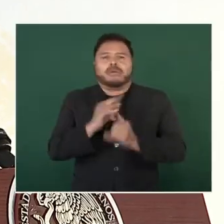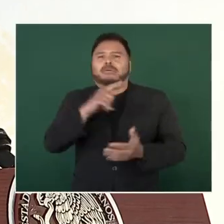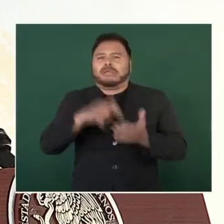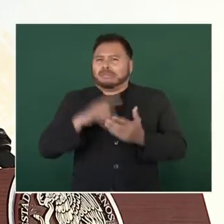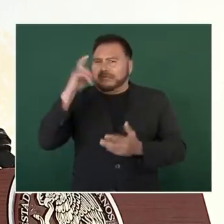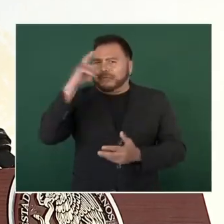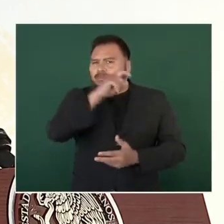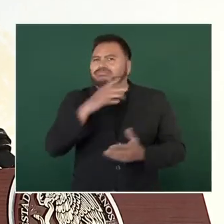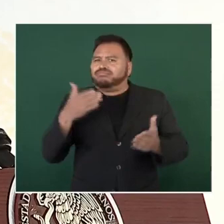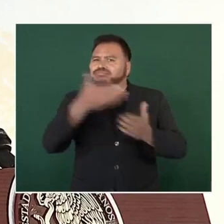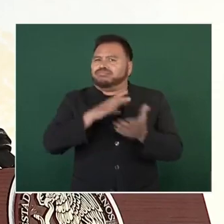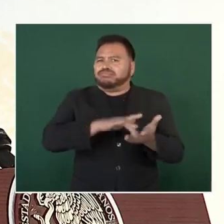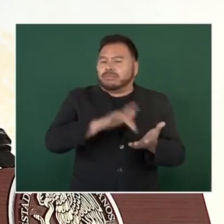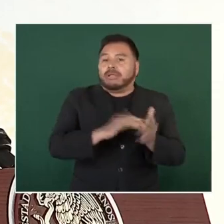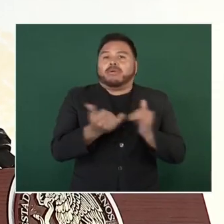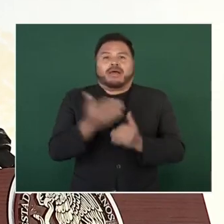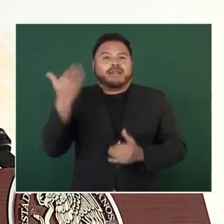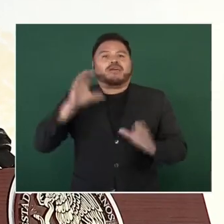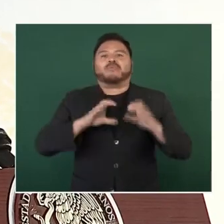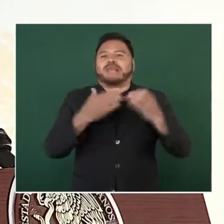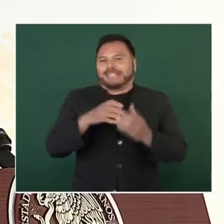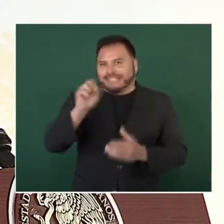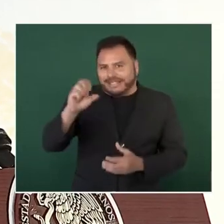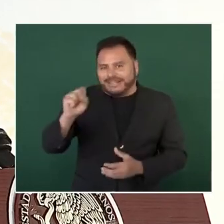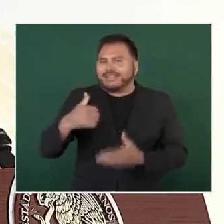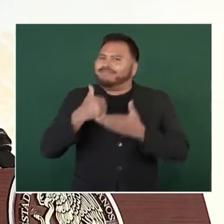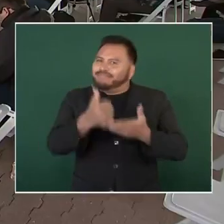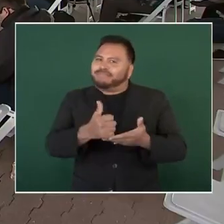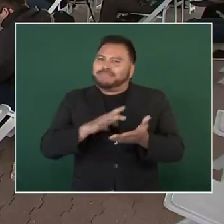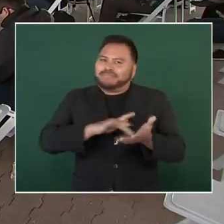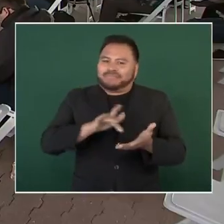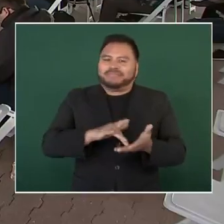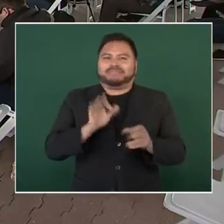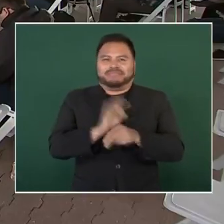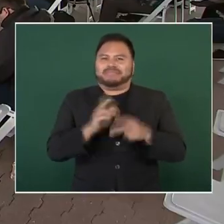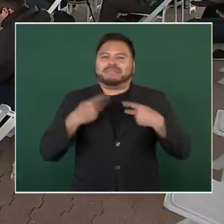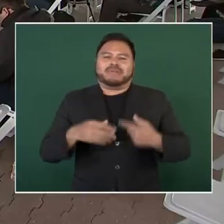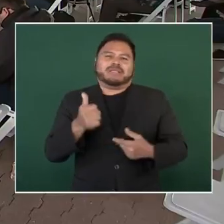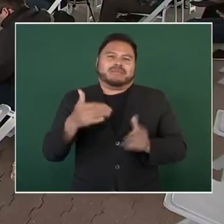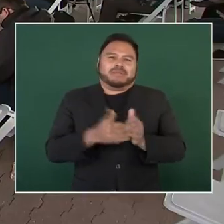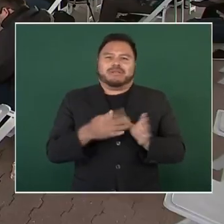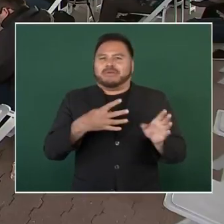a 60 comunidades, beneficiando a